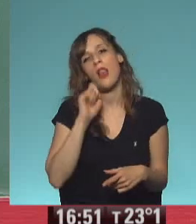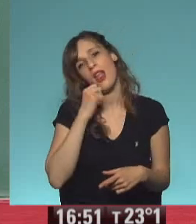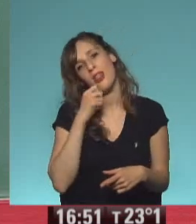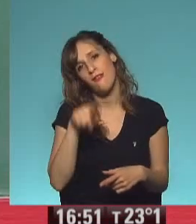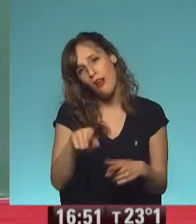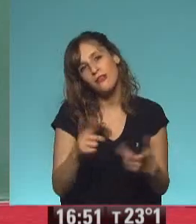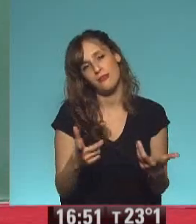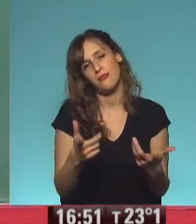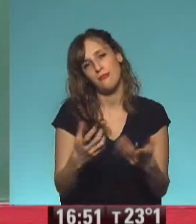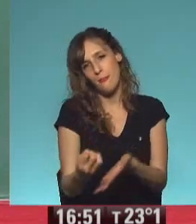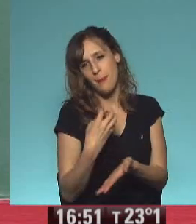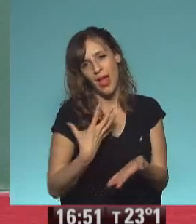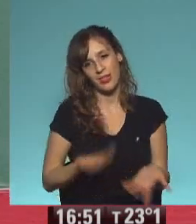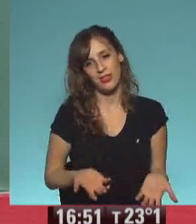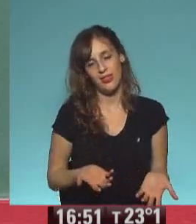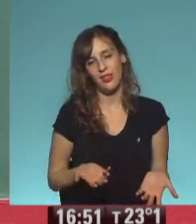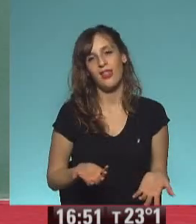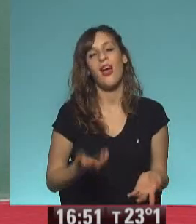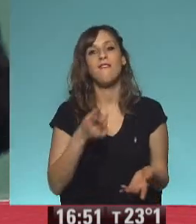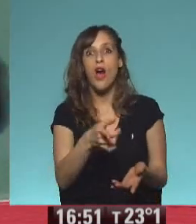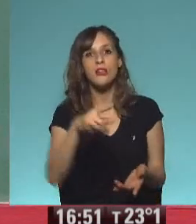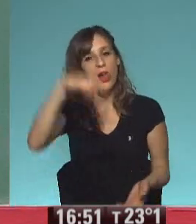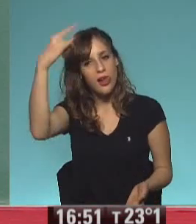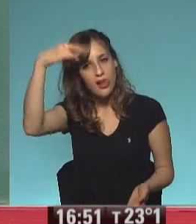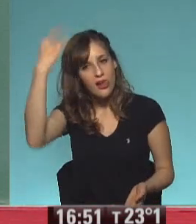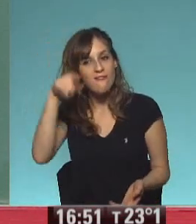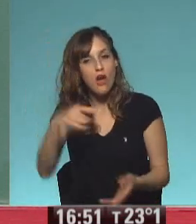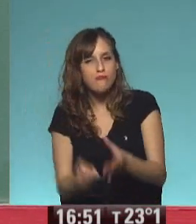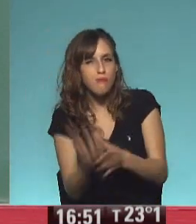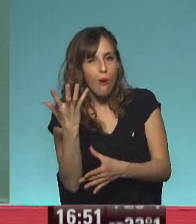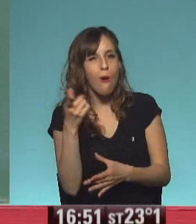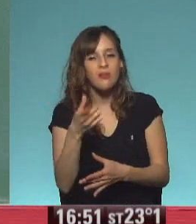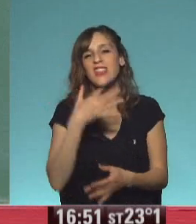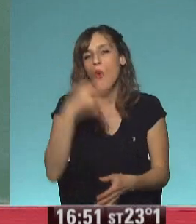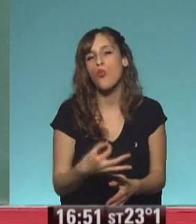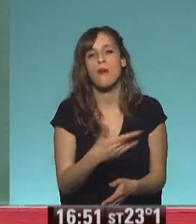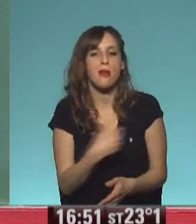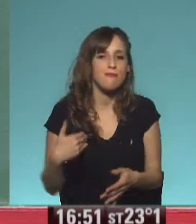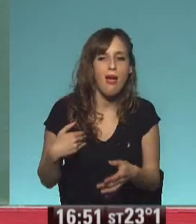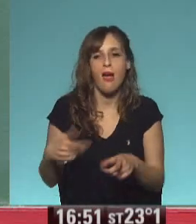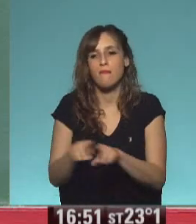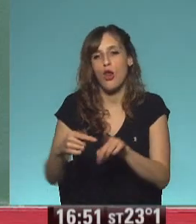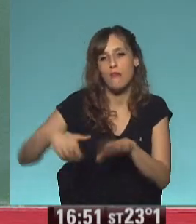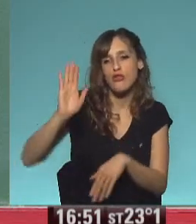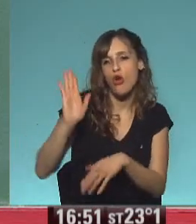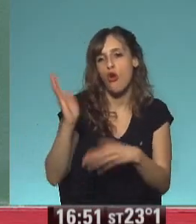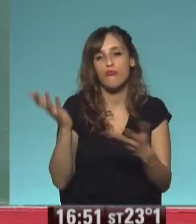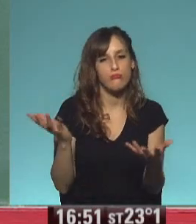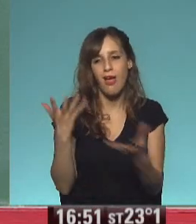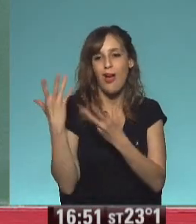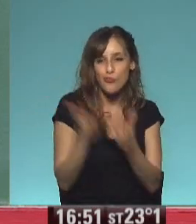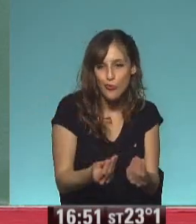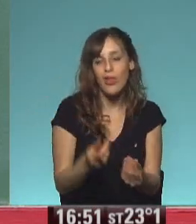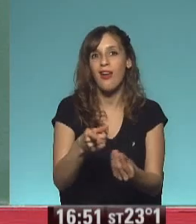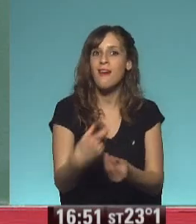mandar su estrofa la que inventaron la que crearon seguramente con ayuda de mamá de un hermano mayor y nos manden